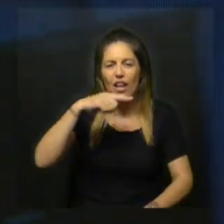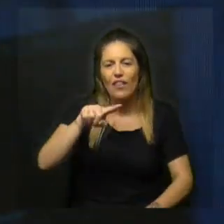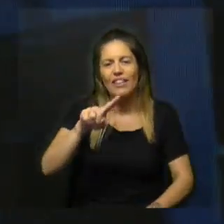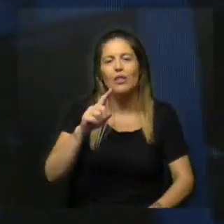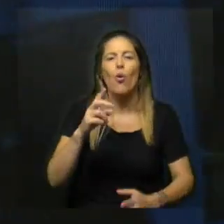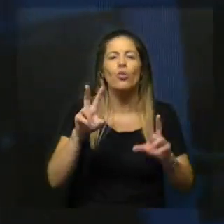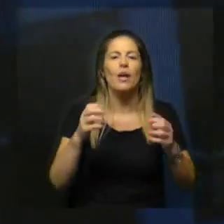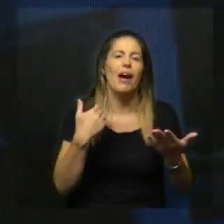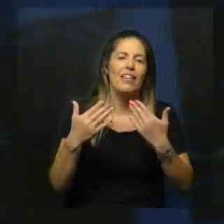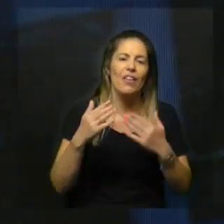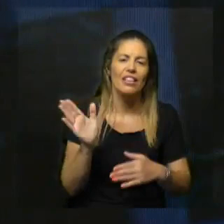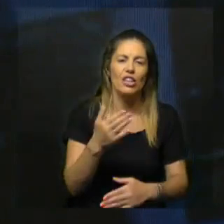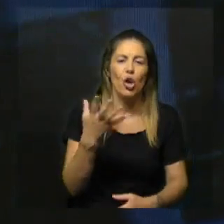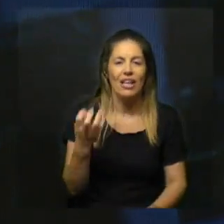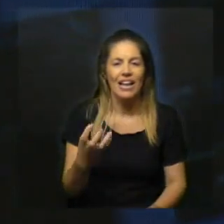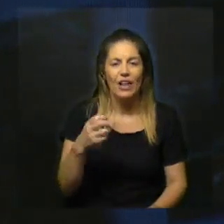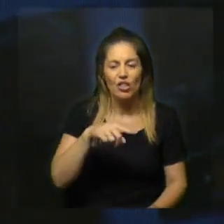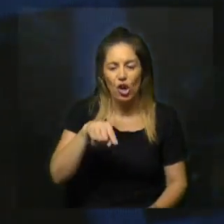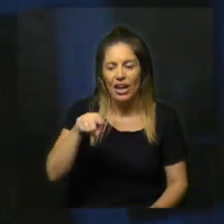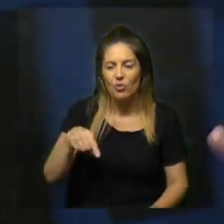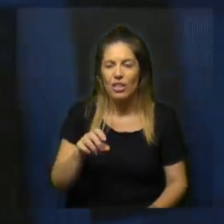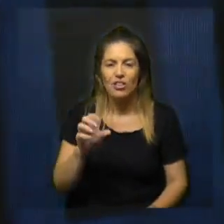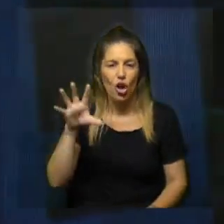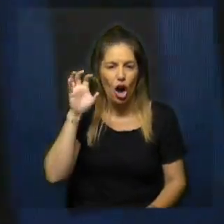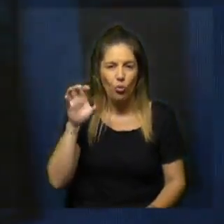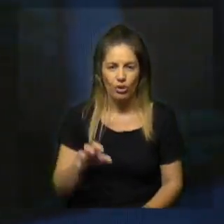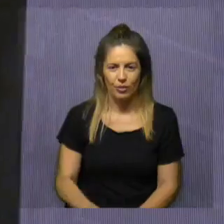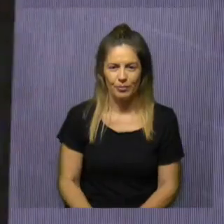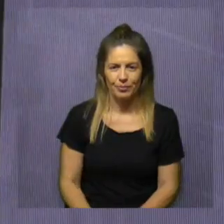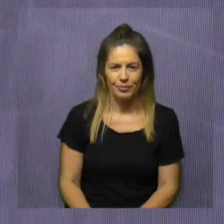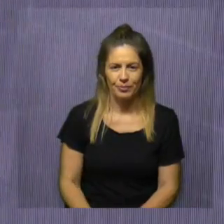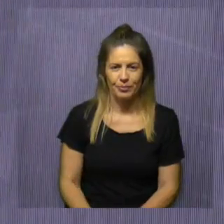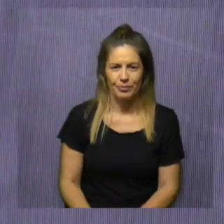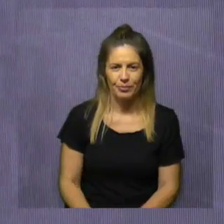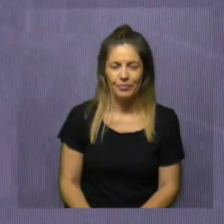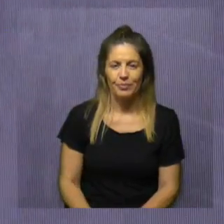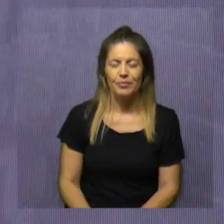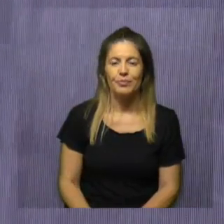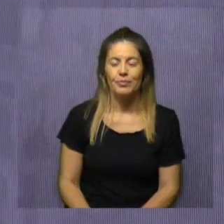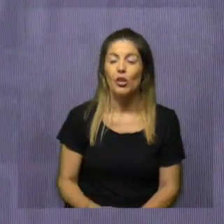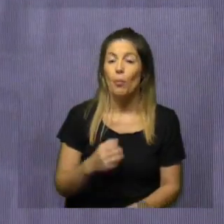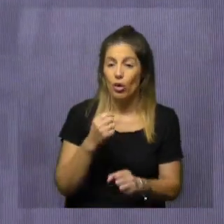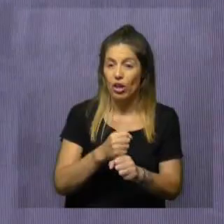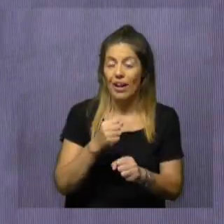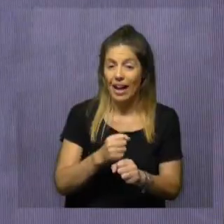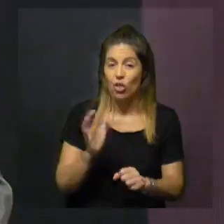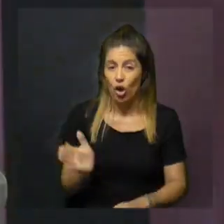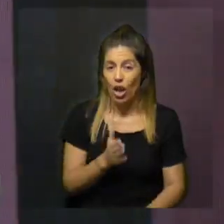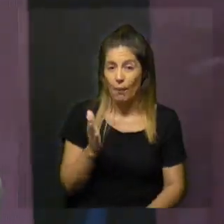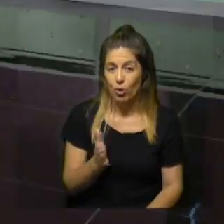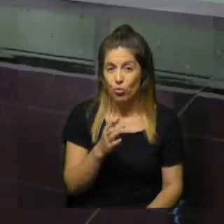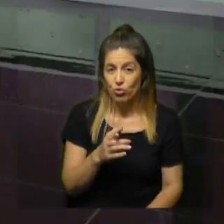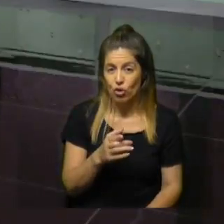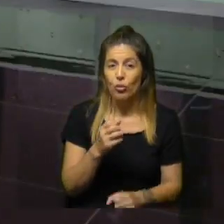La grabación es en cassette y solo audio. Bueno, que Leo falleció en el 88. Sí, bueno, estuvo trabajando en la producción. La producción